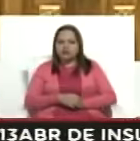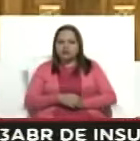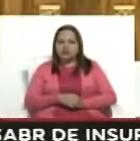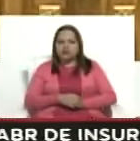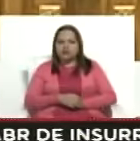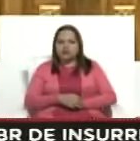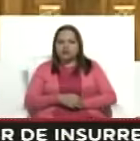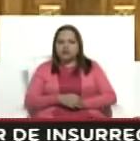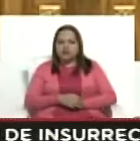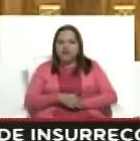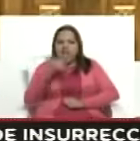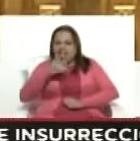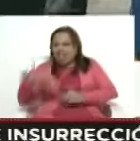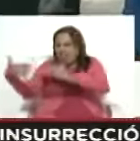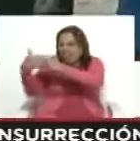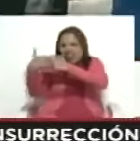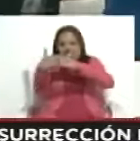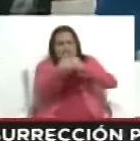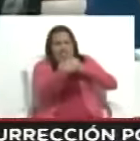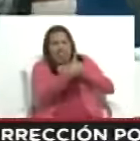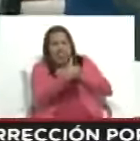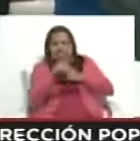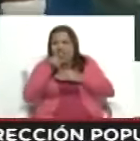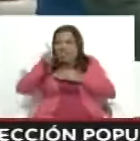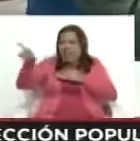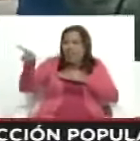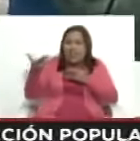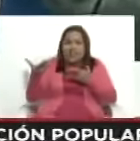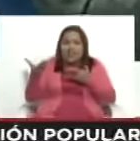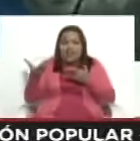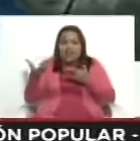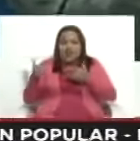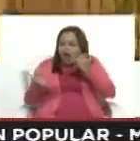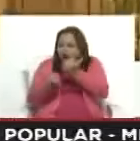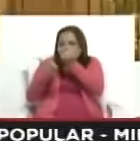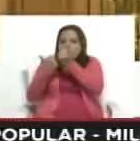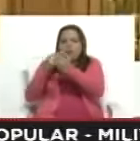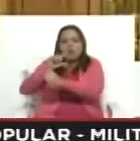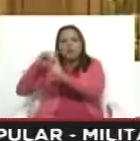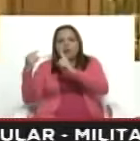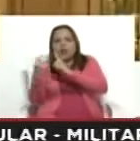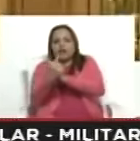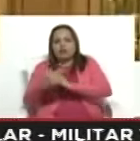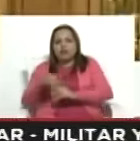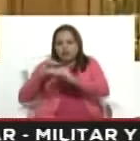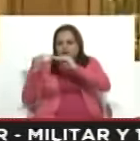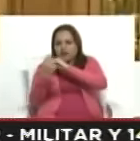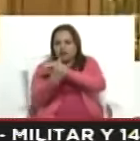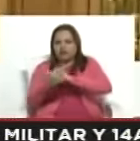Y nos atacan por todos lados, desde allá los serviles de Guyana,